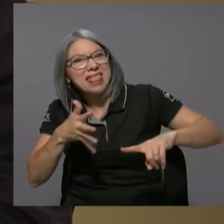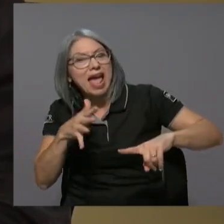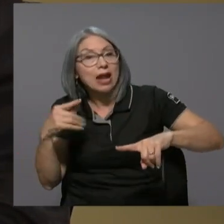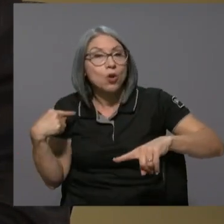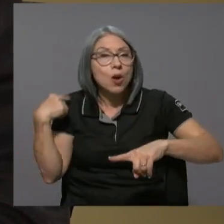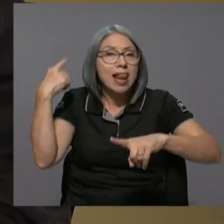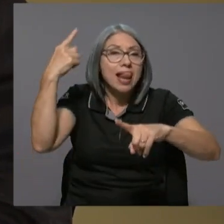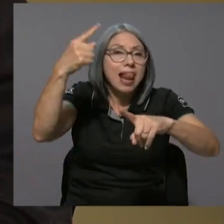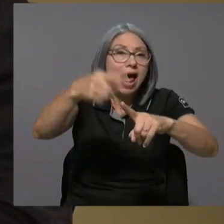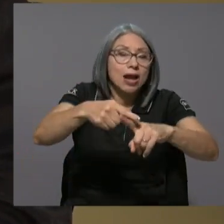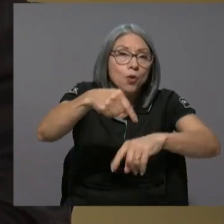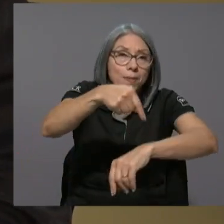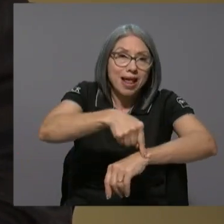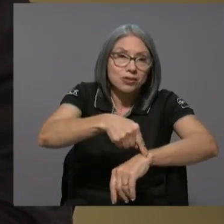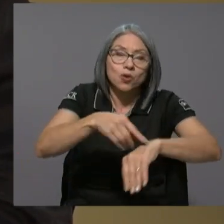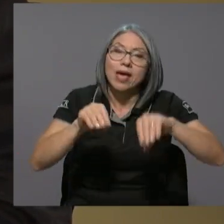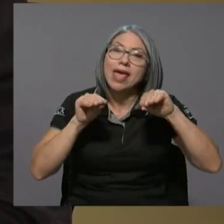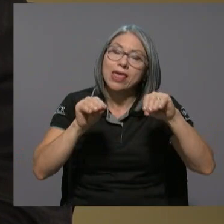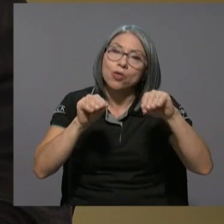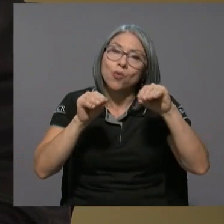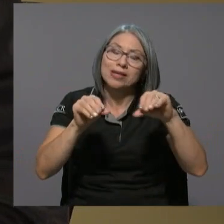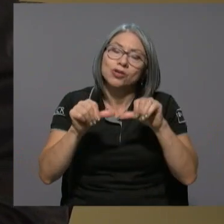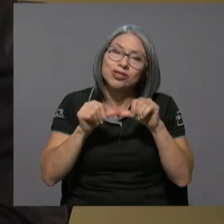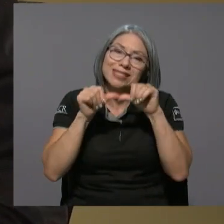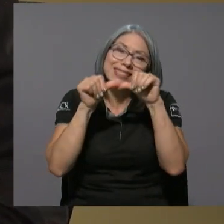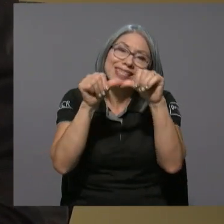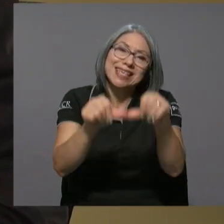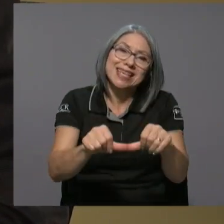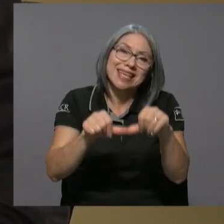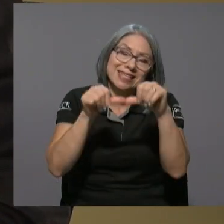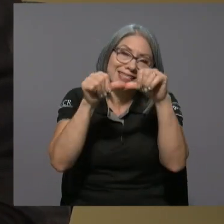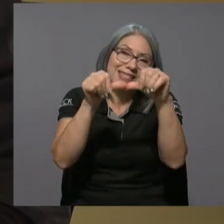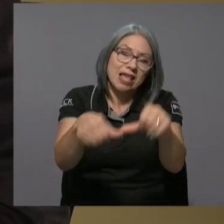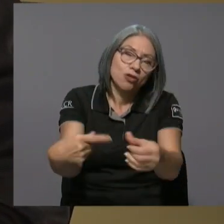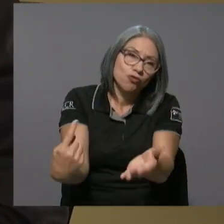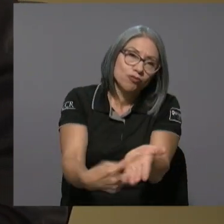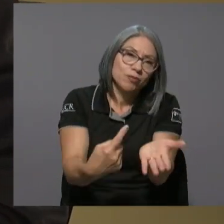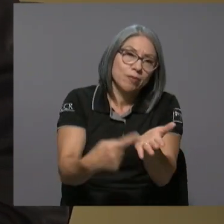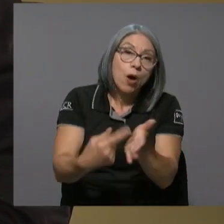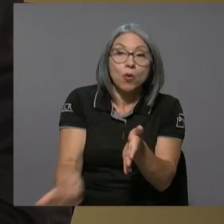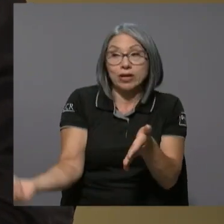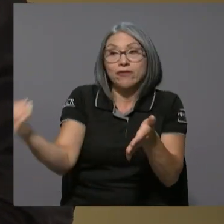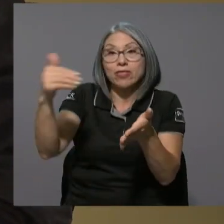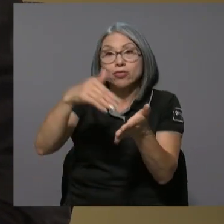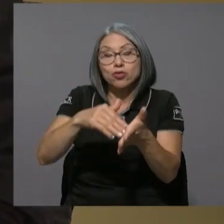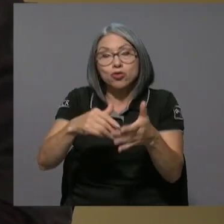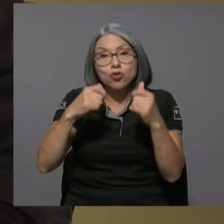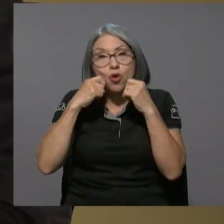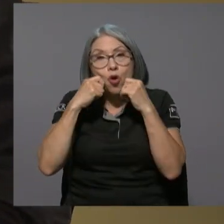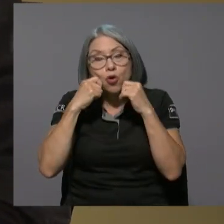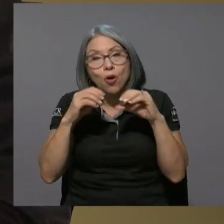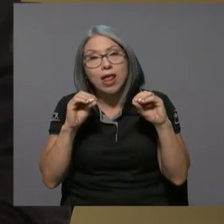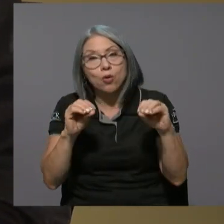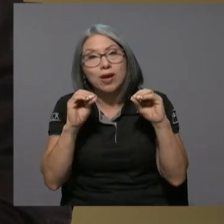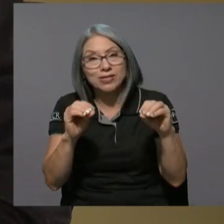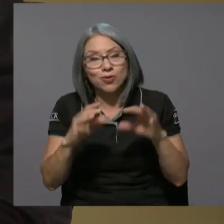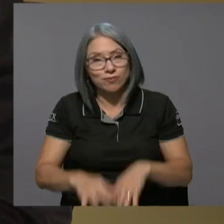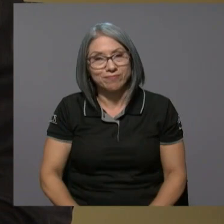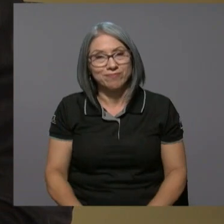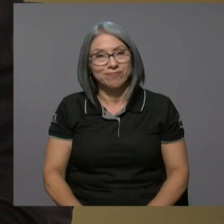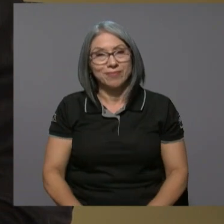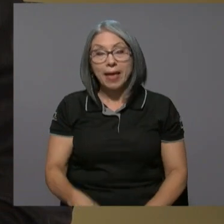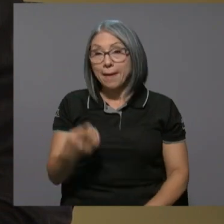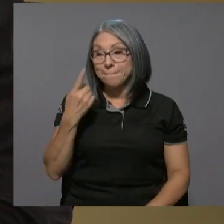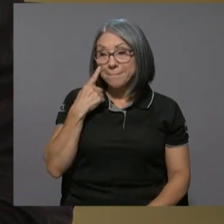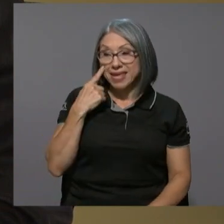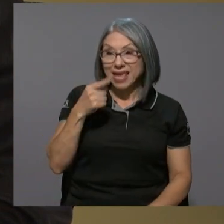siendo un tema. El retorno a la educación, por ejemplo. Ahí veíamos, por ejemplo, en esos estudios,